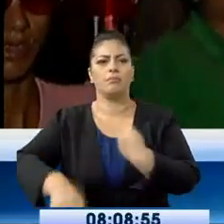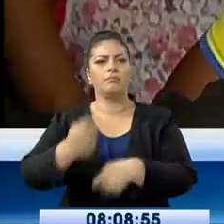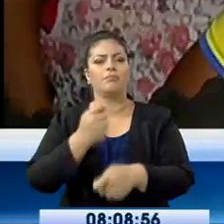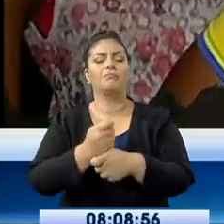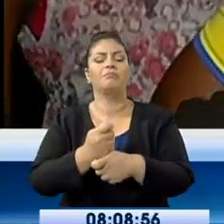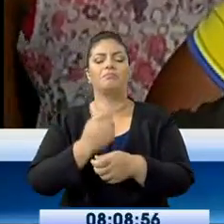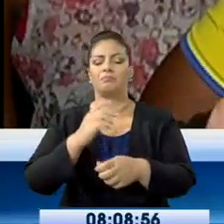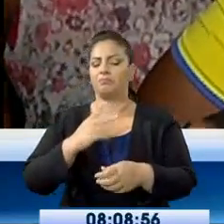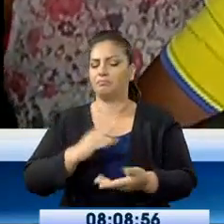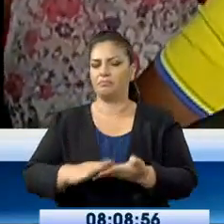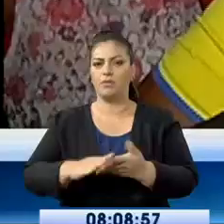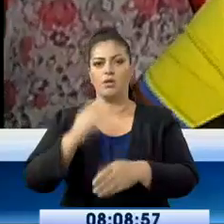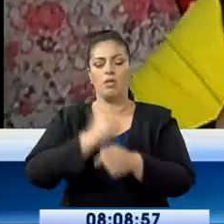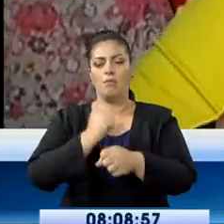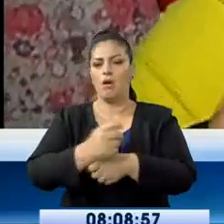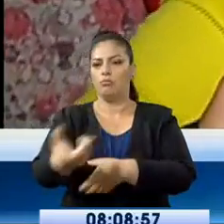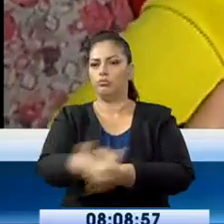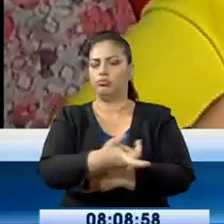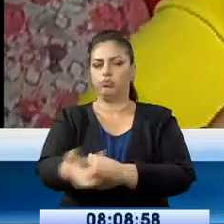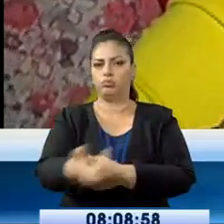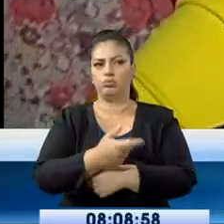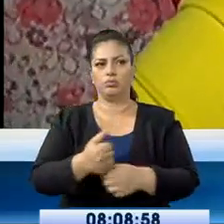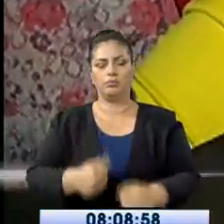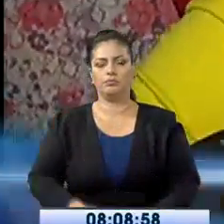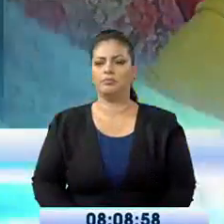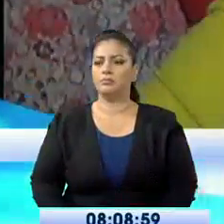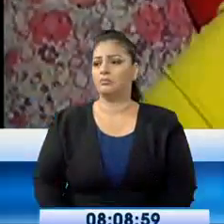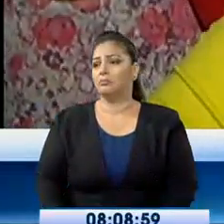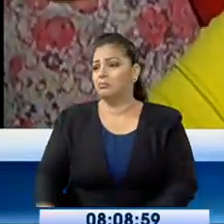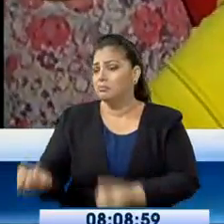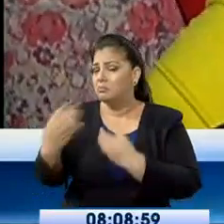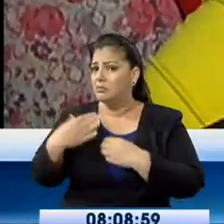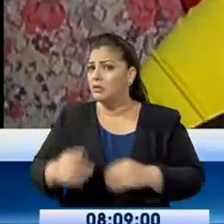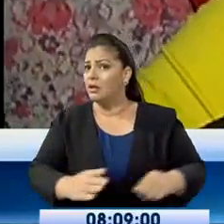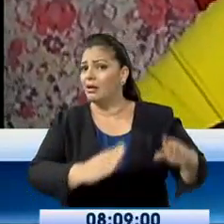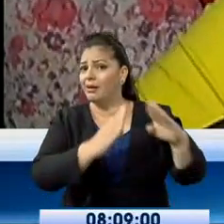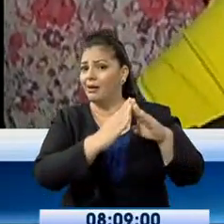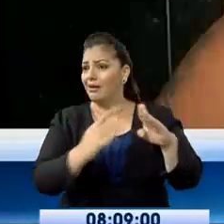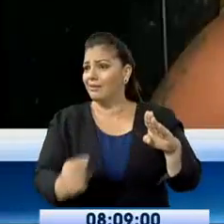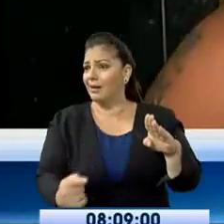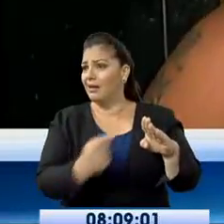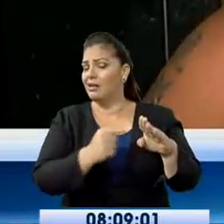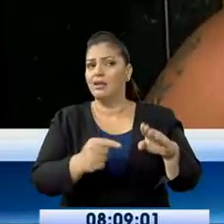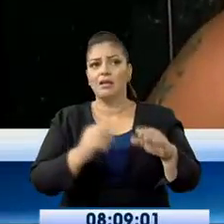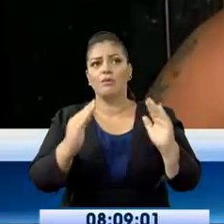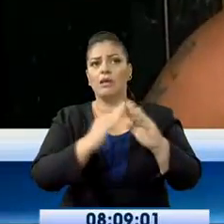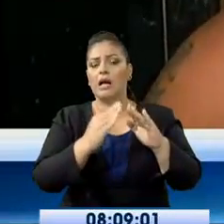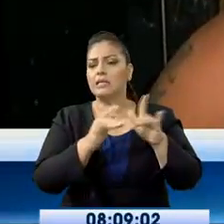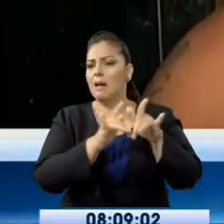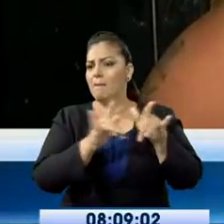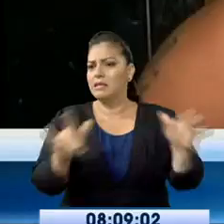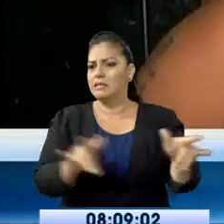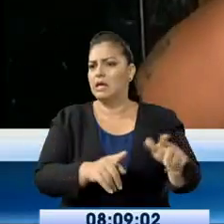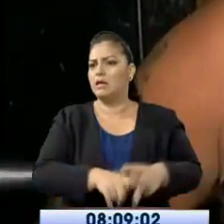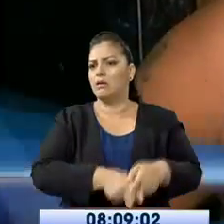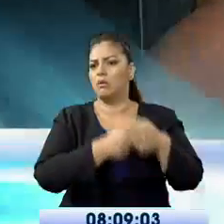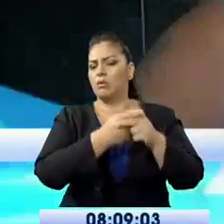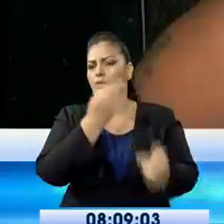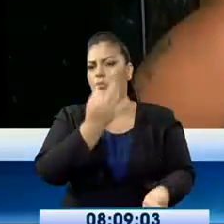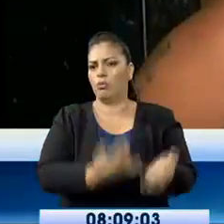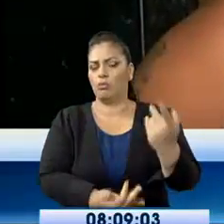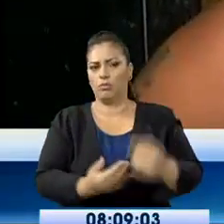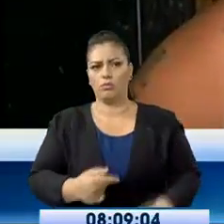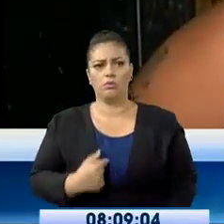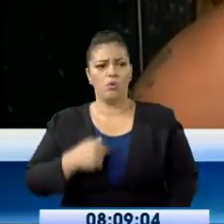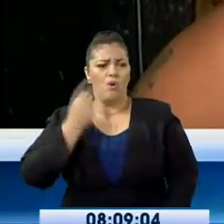aledañas. ¿Cómo inició el incendio? ¿Qué le han dicho? Dice que comenzó de la parte de la casa vacía que hay ahí. Yo lo primero que hice sacar fue el cilindro de gas,